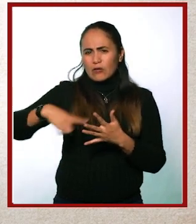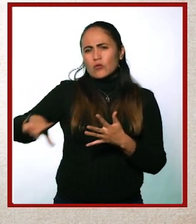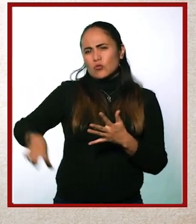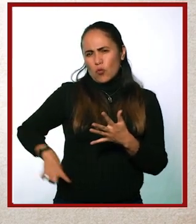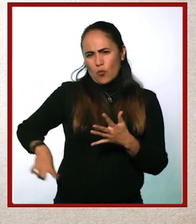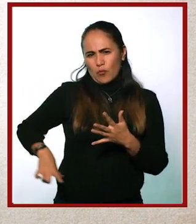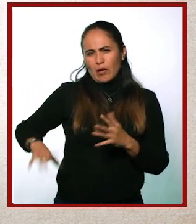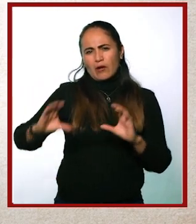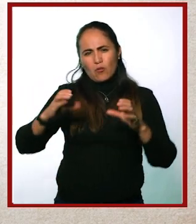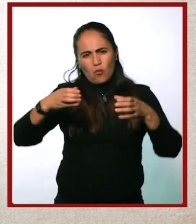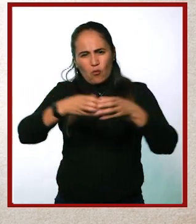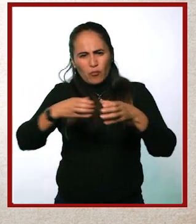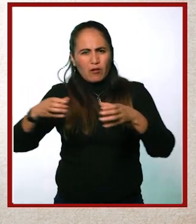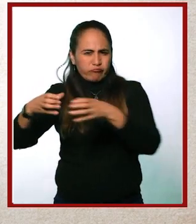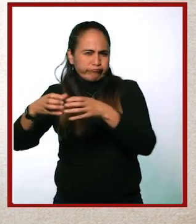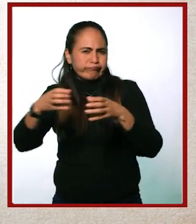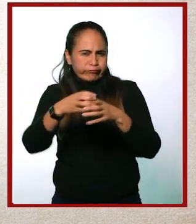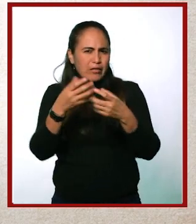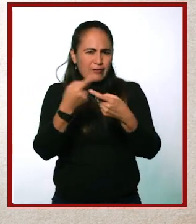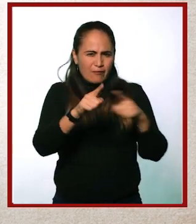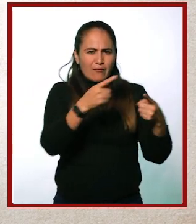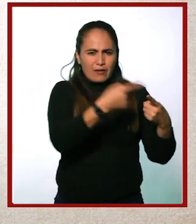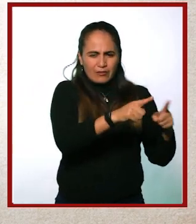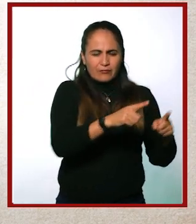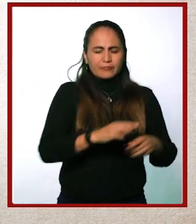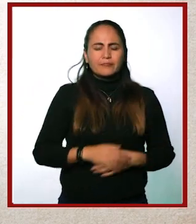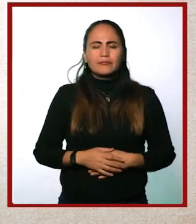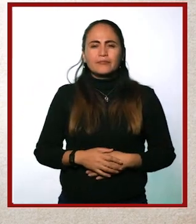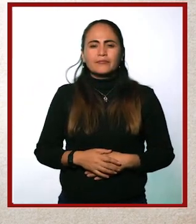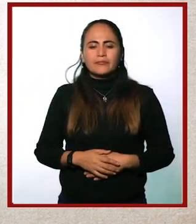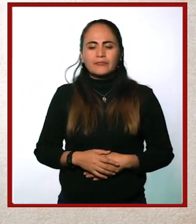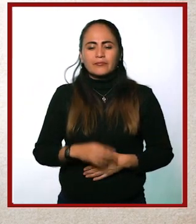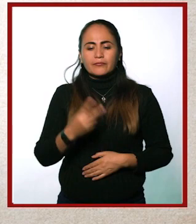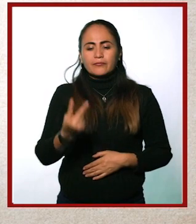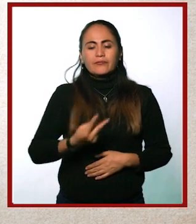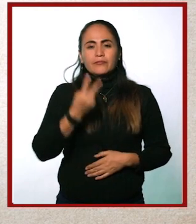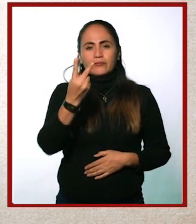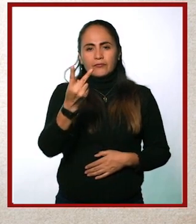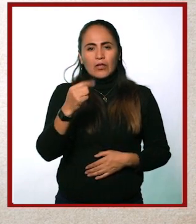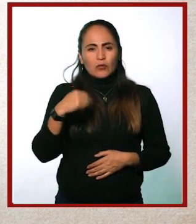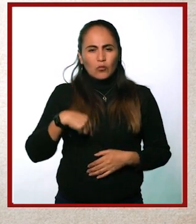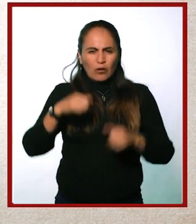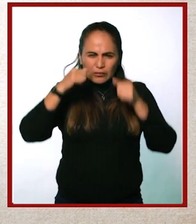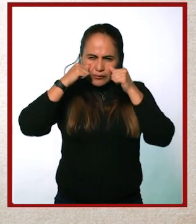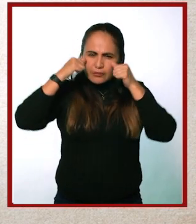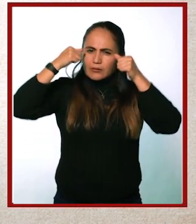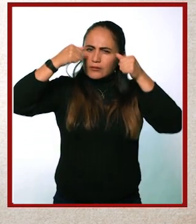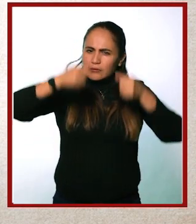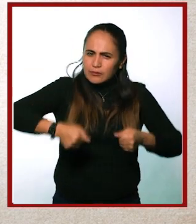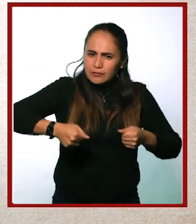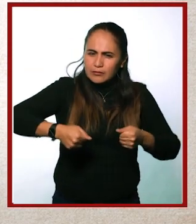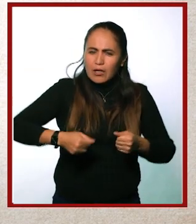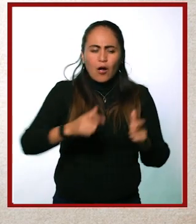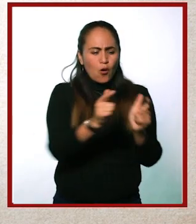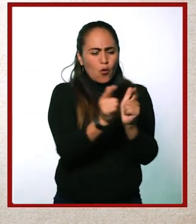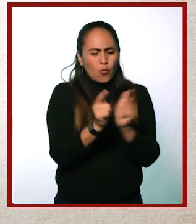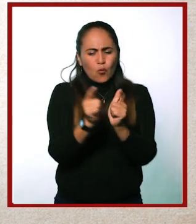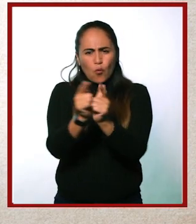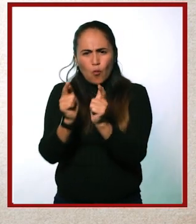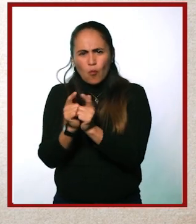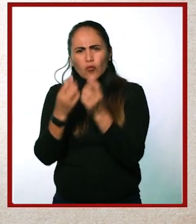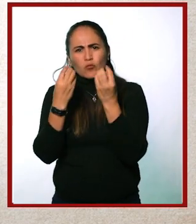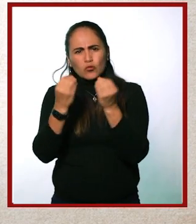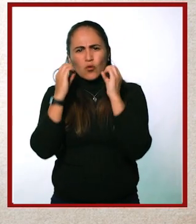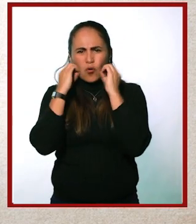toman en materia social en tu colonia o comunidad, en tu ciudad y en tu país. 2. Involúcrate. Hay muchos